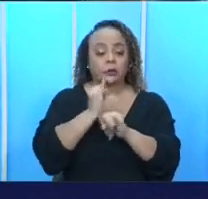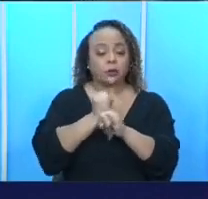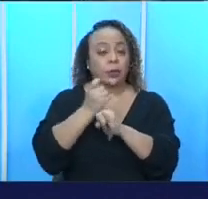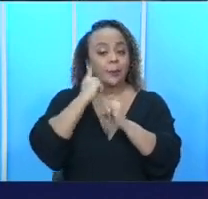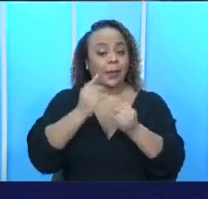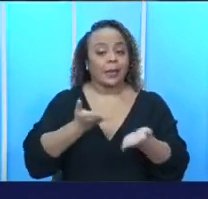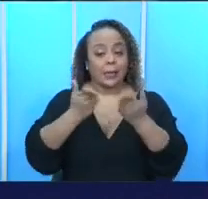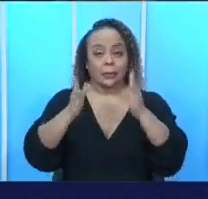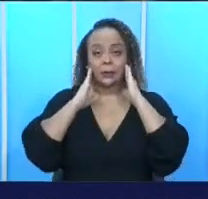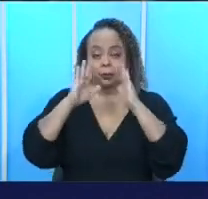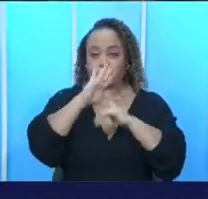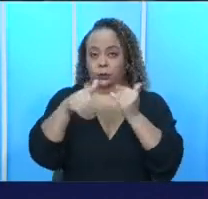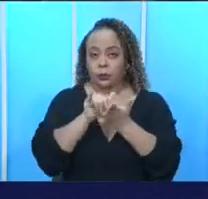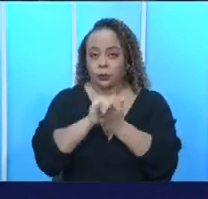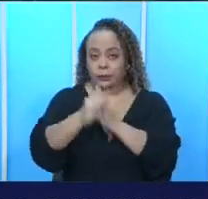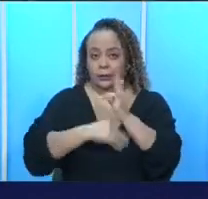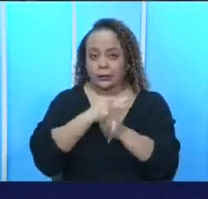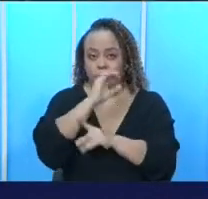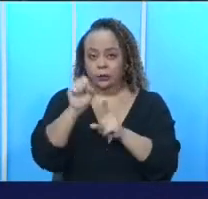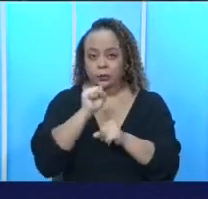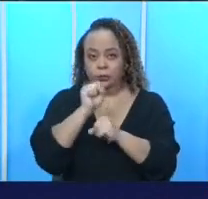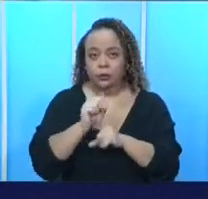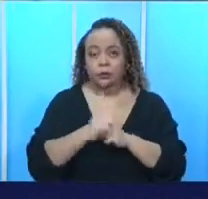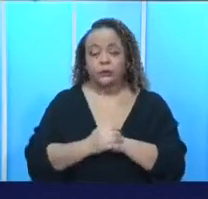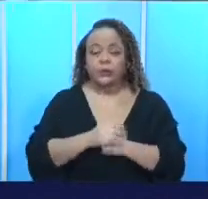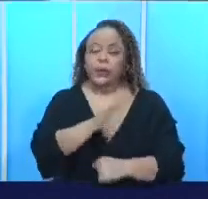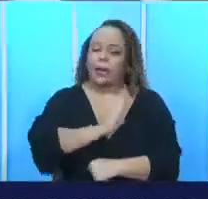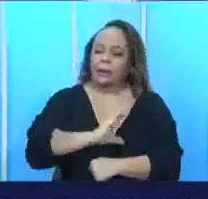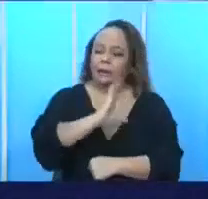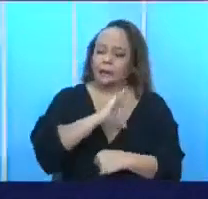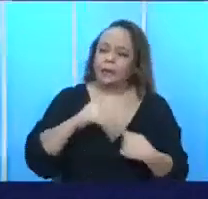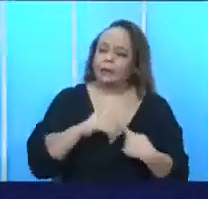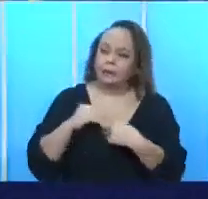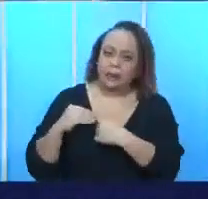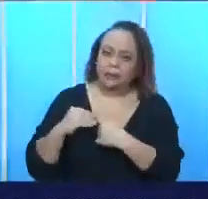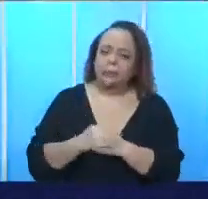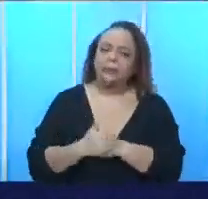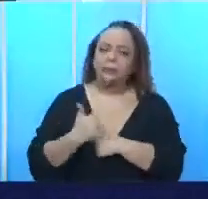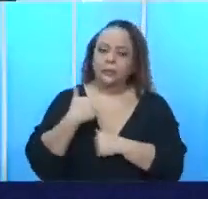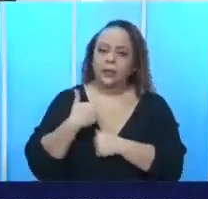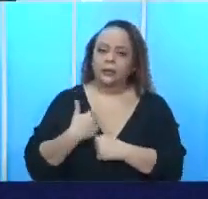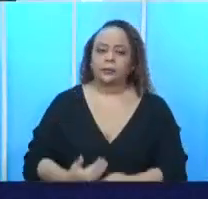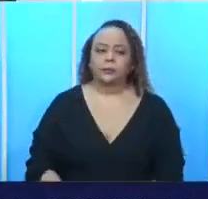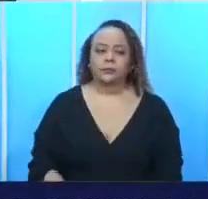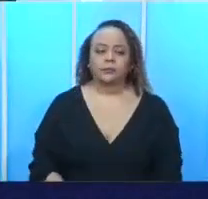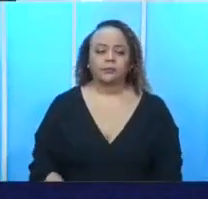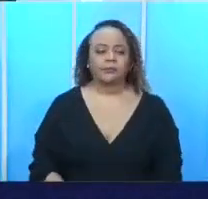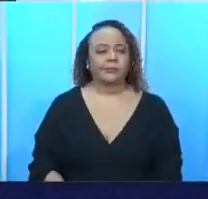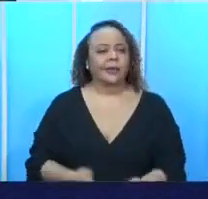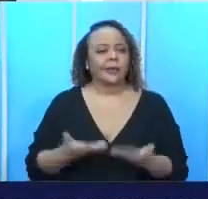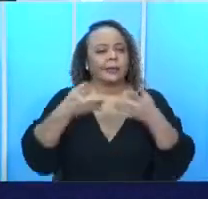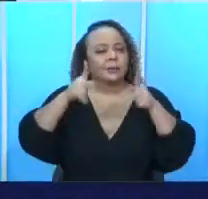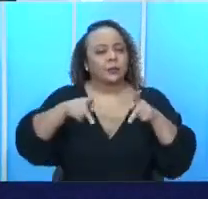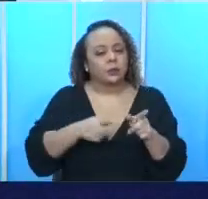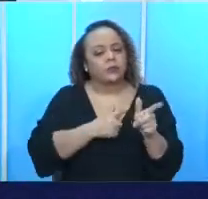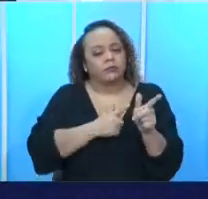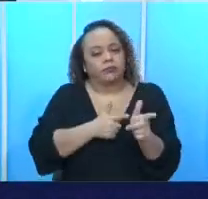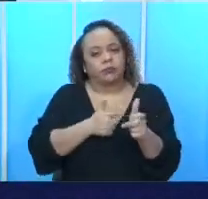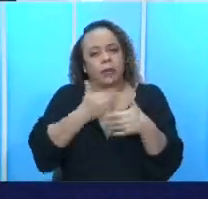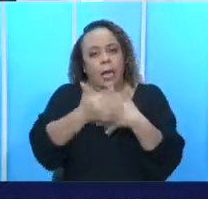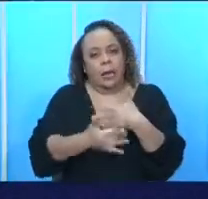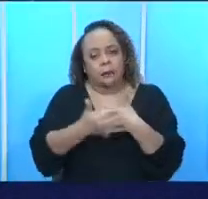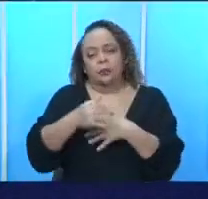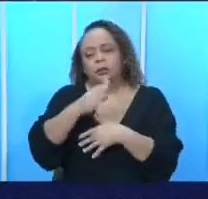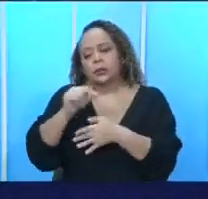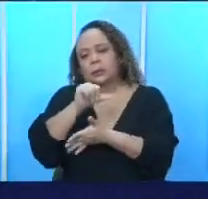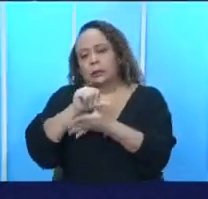brindar atención a todo este tipo de incidentes, por las características especiales que tienen básicamente los heridos de arma de fuego y heridos de